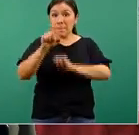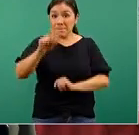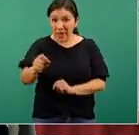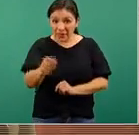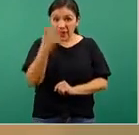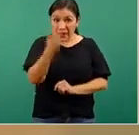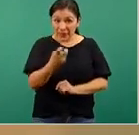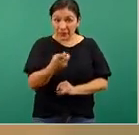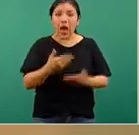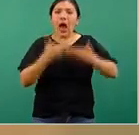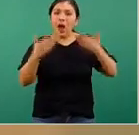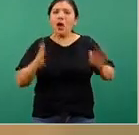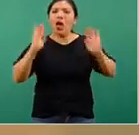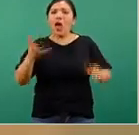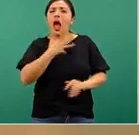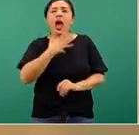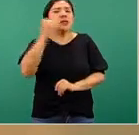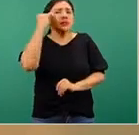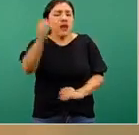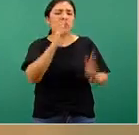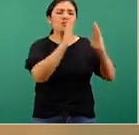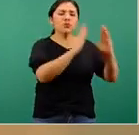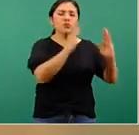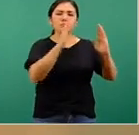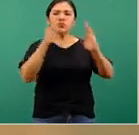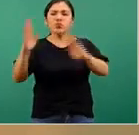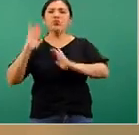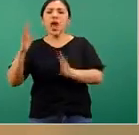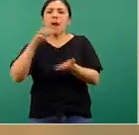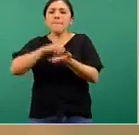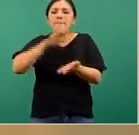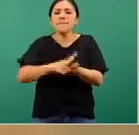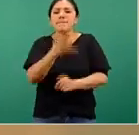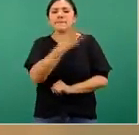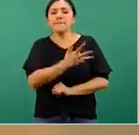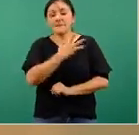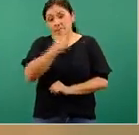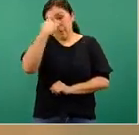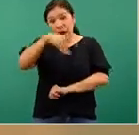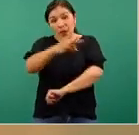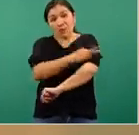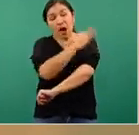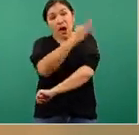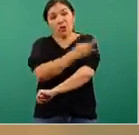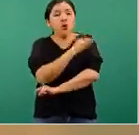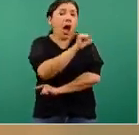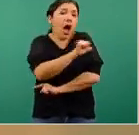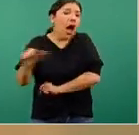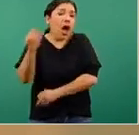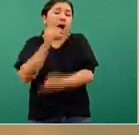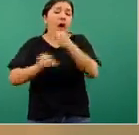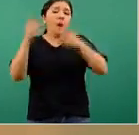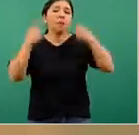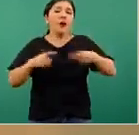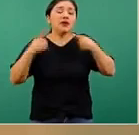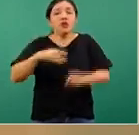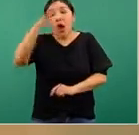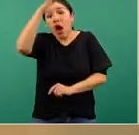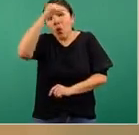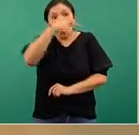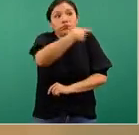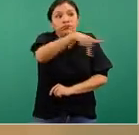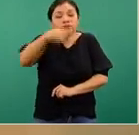y tiene varias etapas que están claramente definidas en las que se vacunará a población de acuerdo a su nivel de